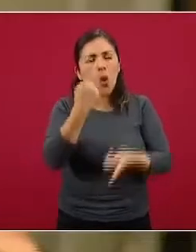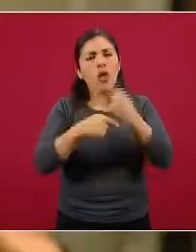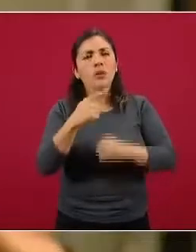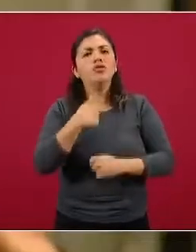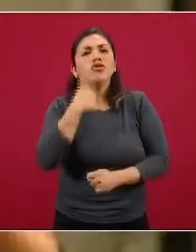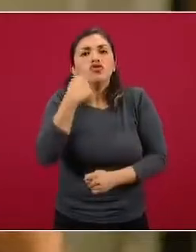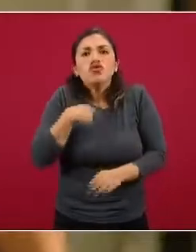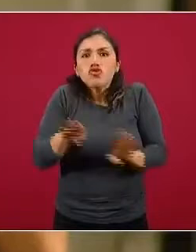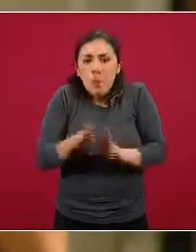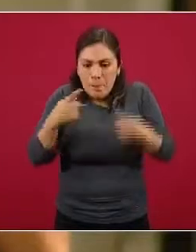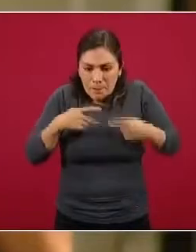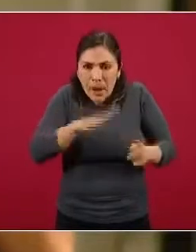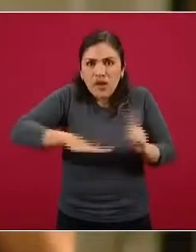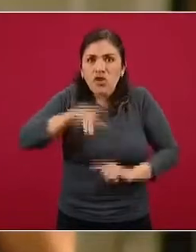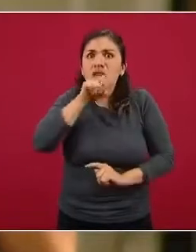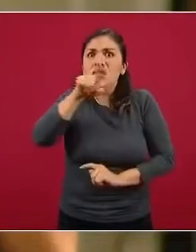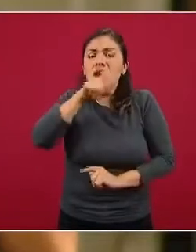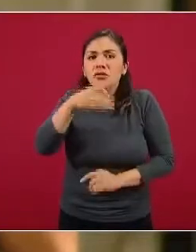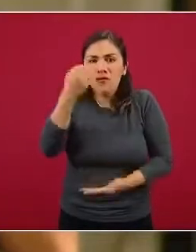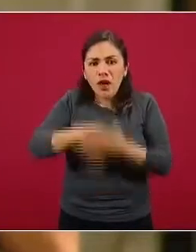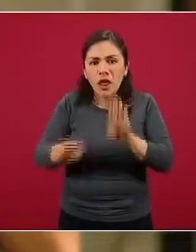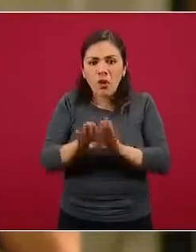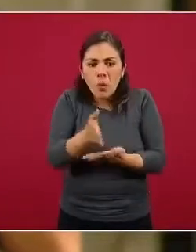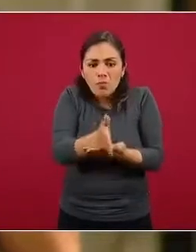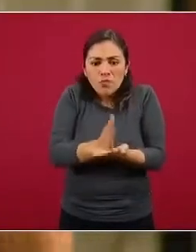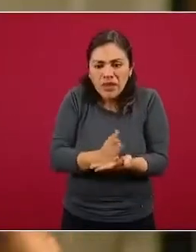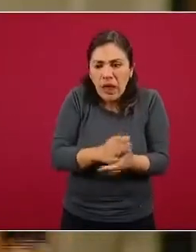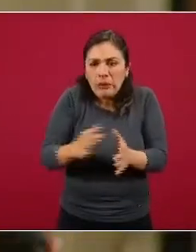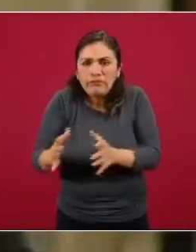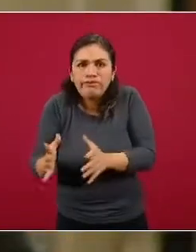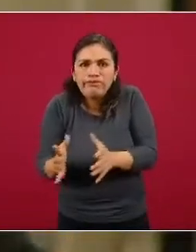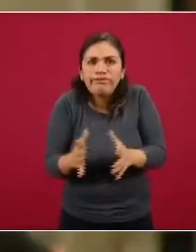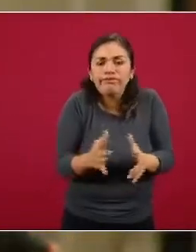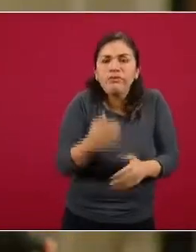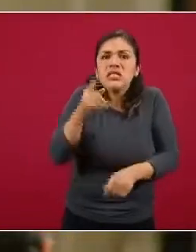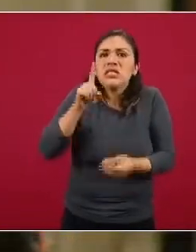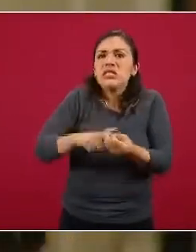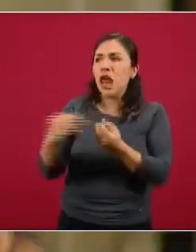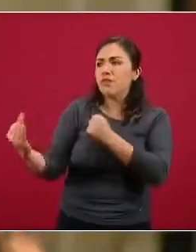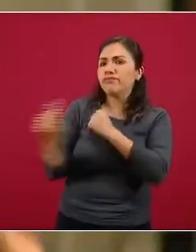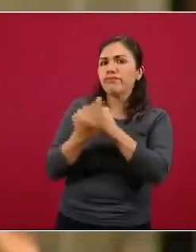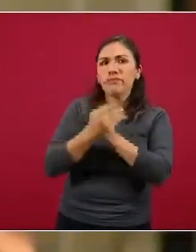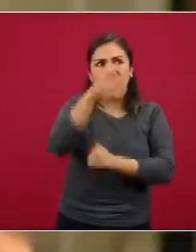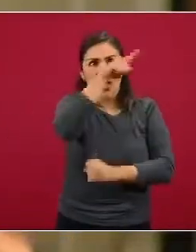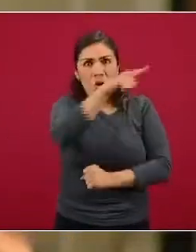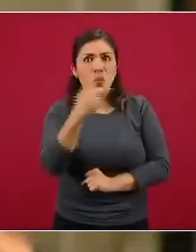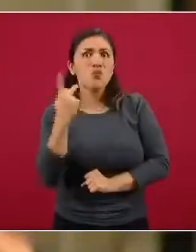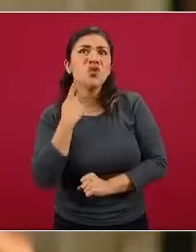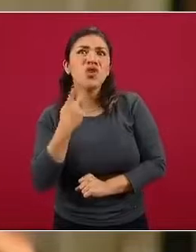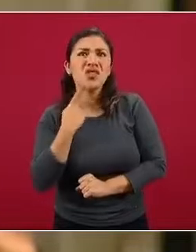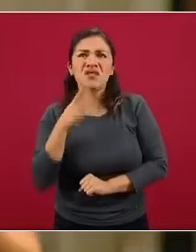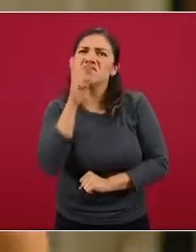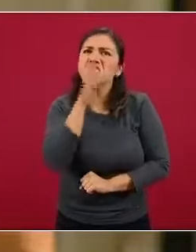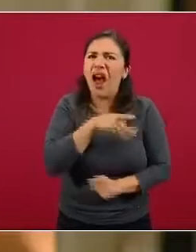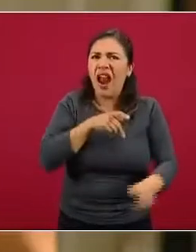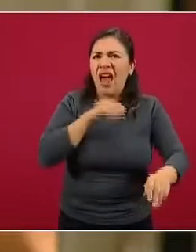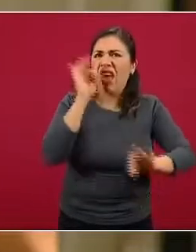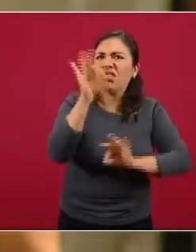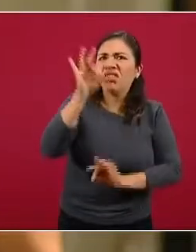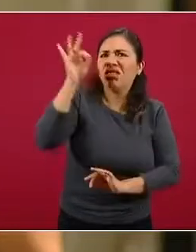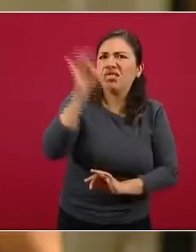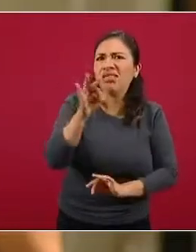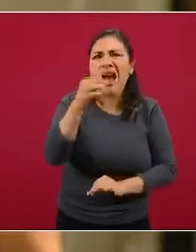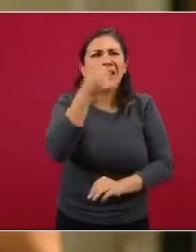quedamos en medio, o sea, los ciudadanos de Jalisco estamos quedando en medio entre el golpeteo político de Enrique Alfaro y su